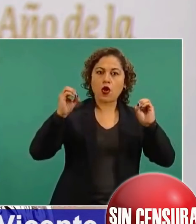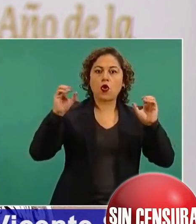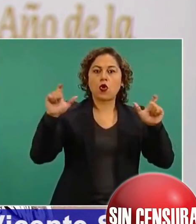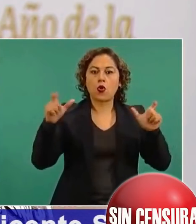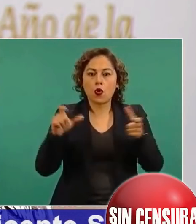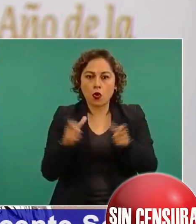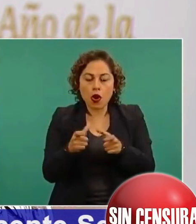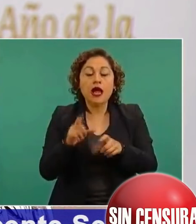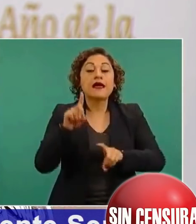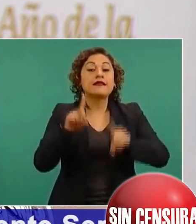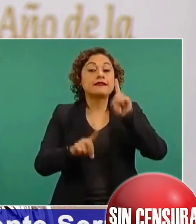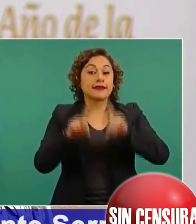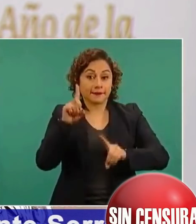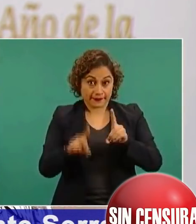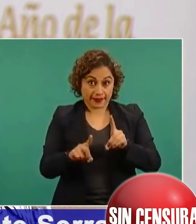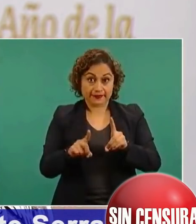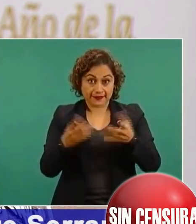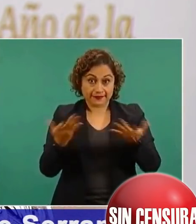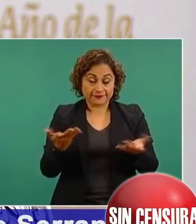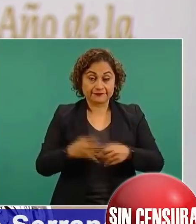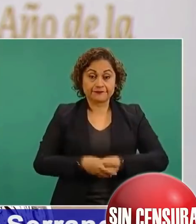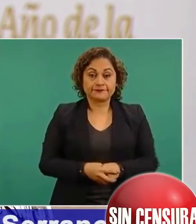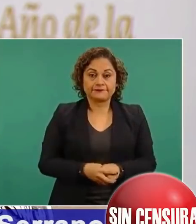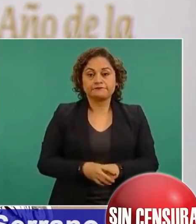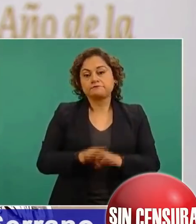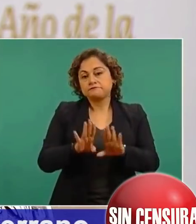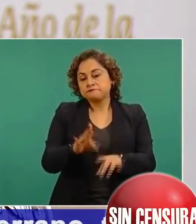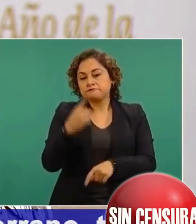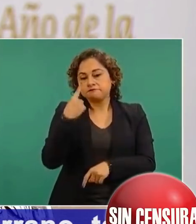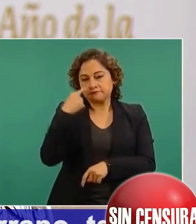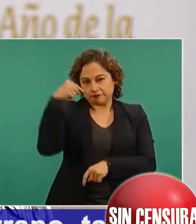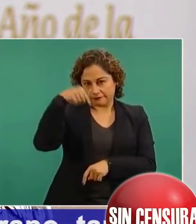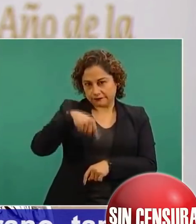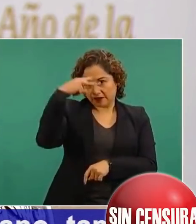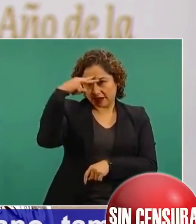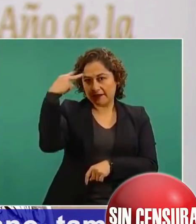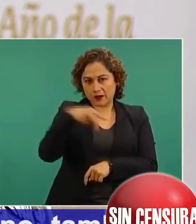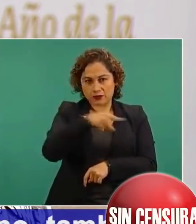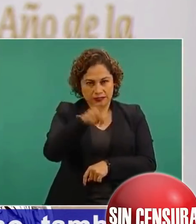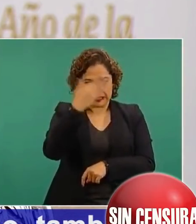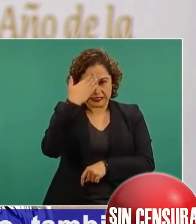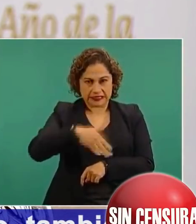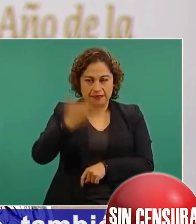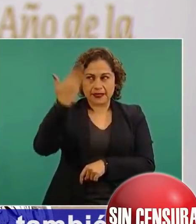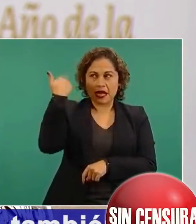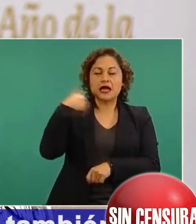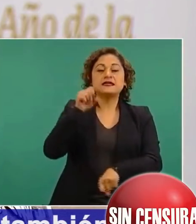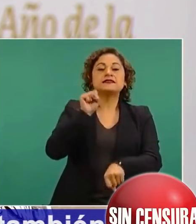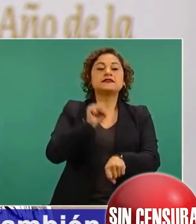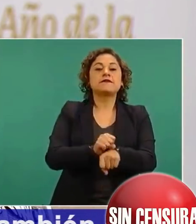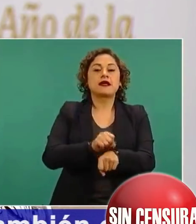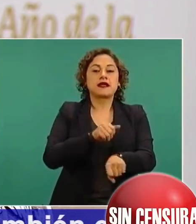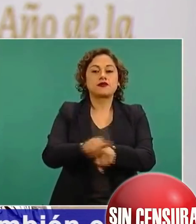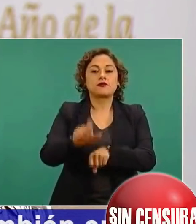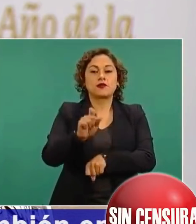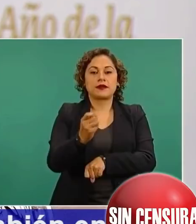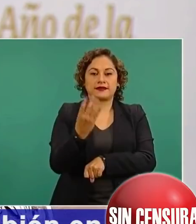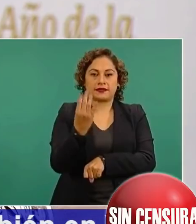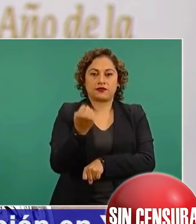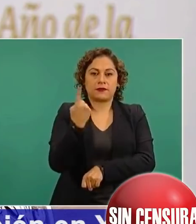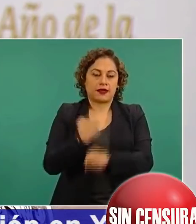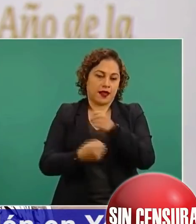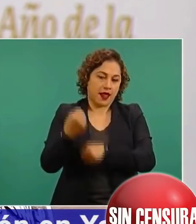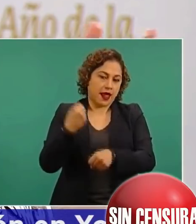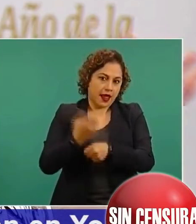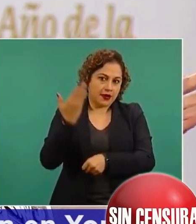Es característico ya en nuestro país que tuvimos un punto máximo en la semana 29 del año pasado, que es la última semana